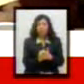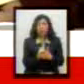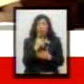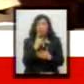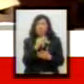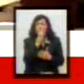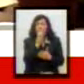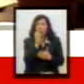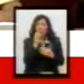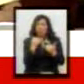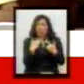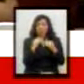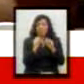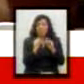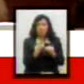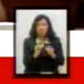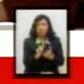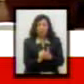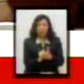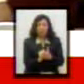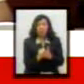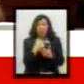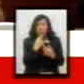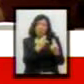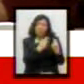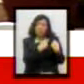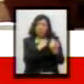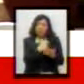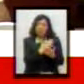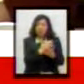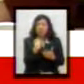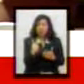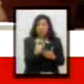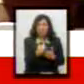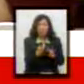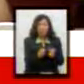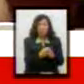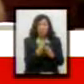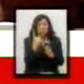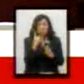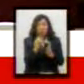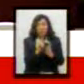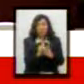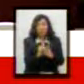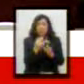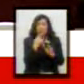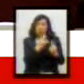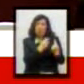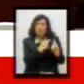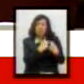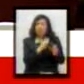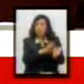y mujeres hemos puesto eh compromisos de parte de cada uno de los sectores para que se comprometan a